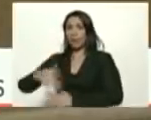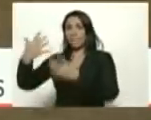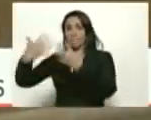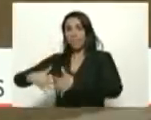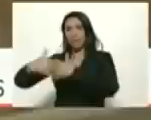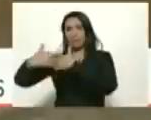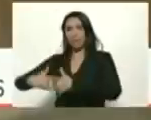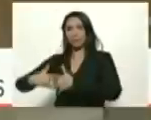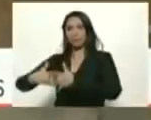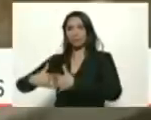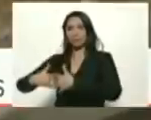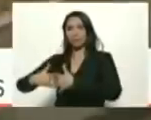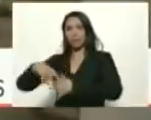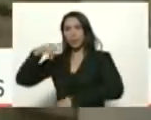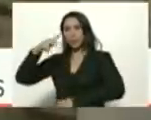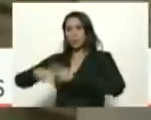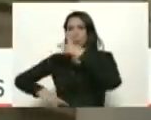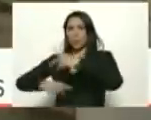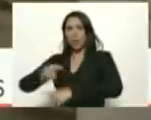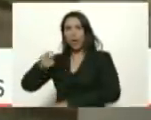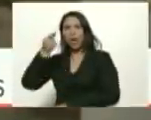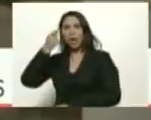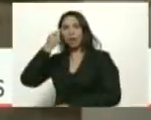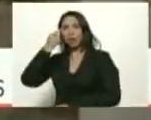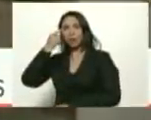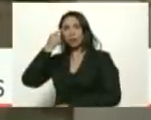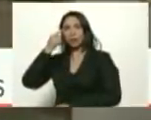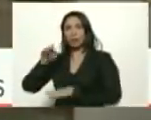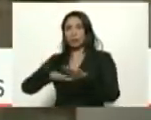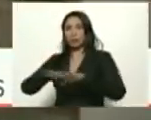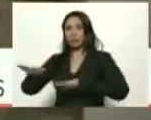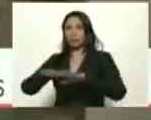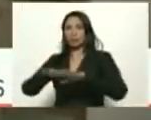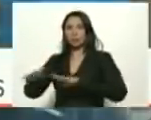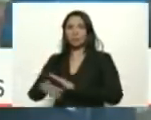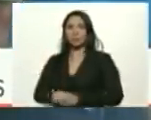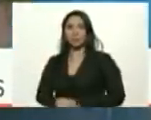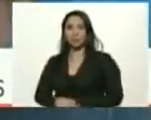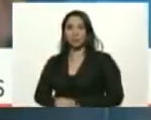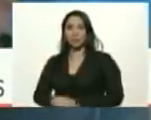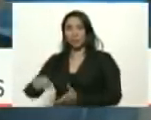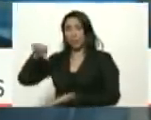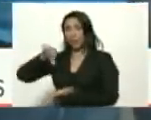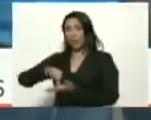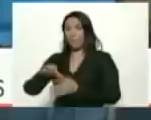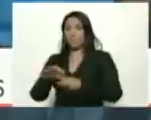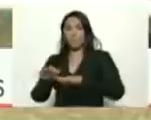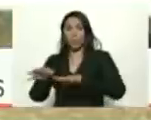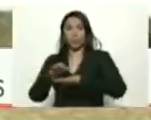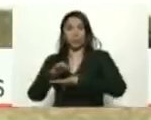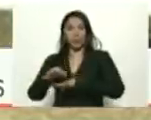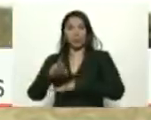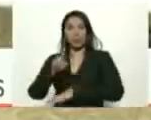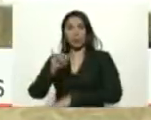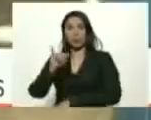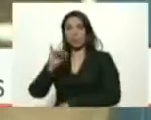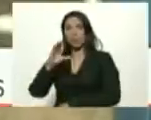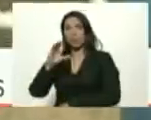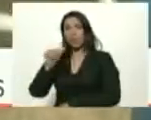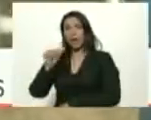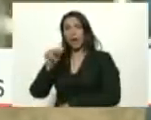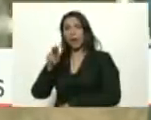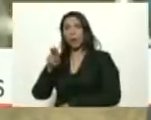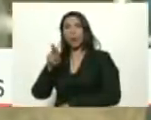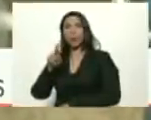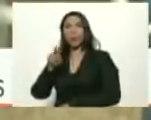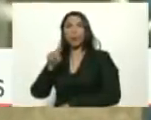planta de procesamiento de arroz La Cogedeña, ubicada en el municipio Ricaurte, en